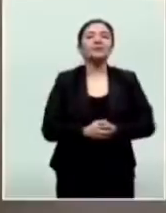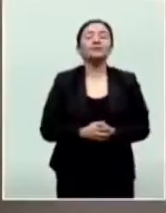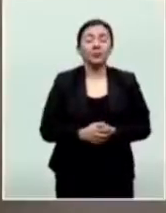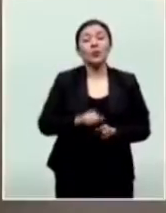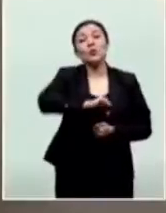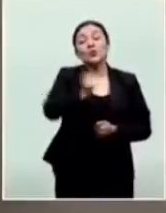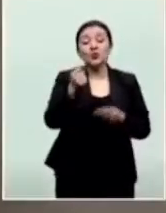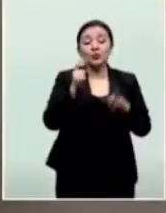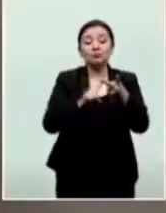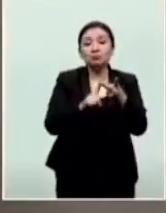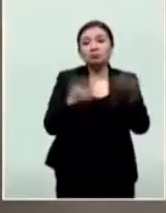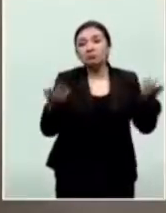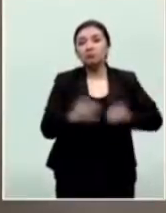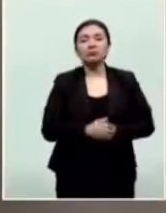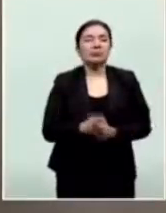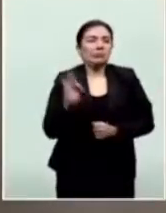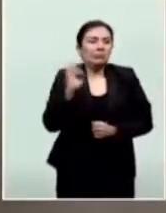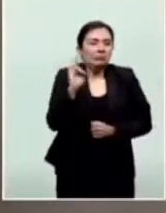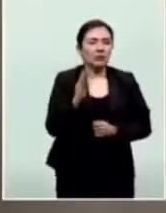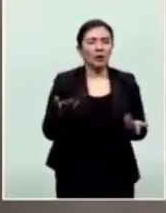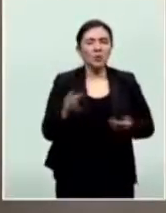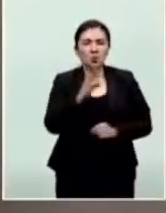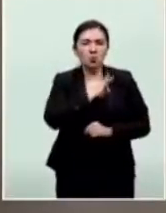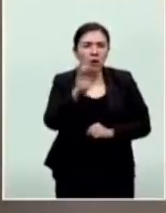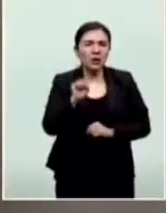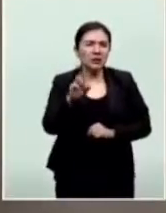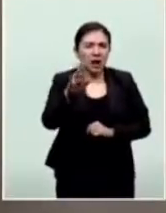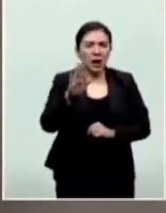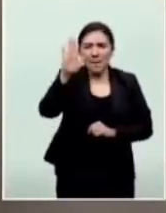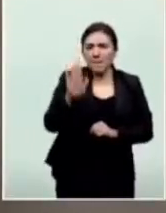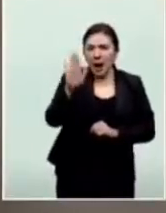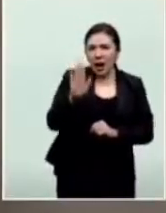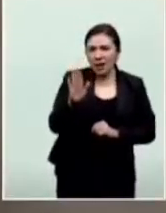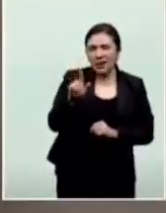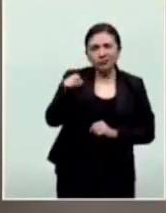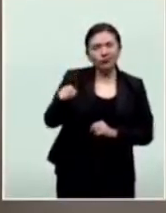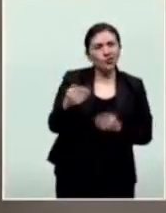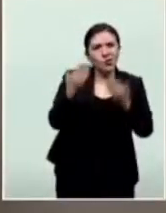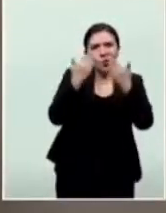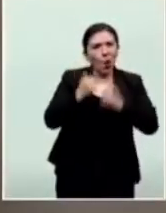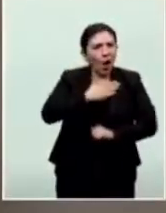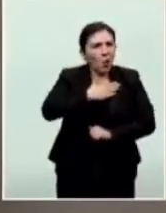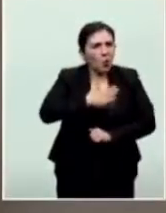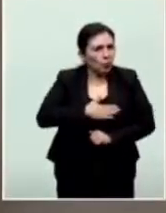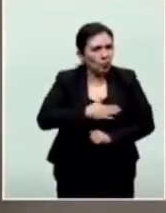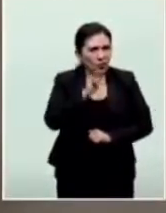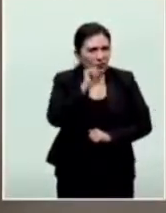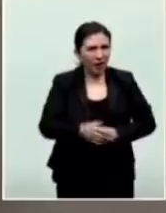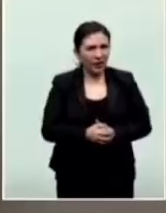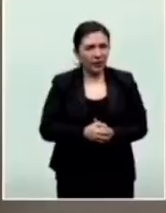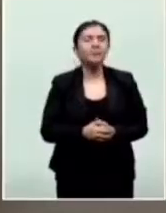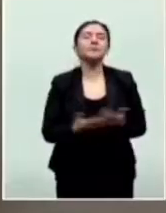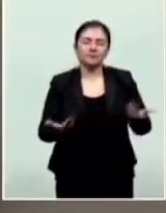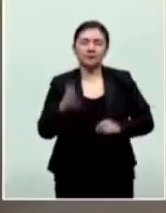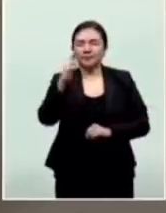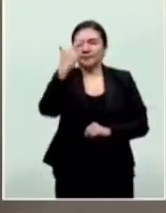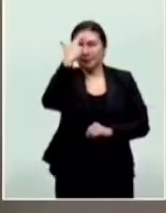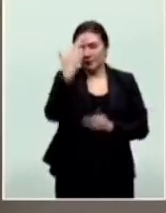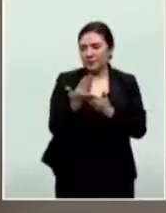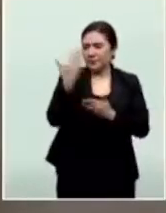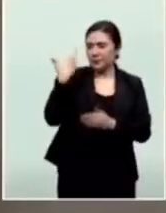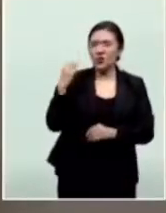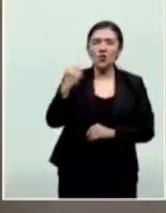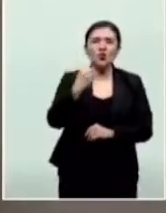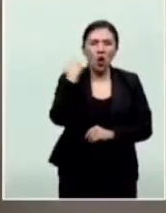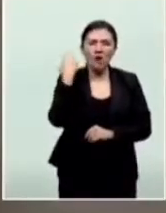lo segundo, que hubiera apariencia de que se está cometiendo una injusticia. Recordaba en la anterior conferencia